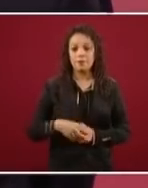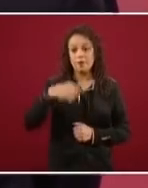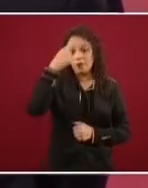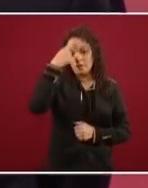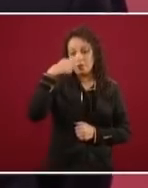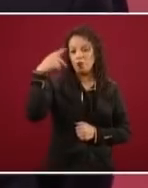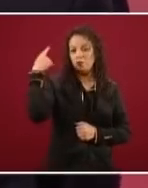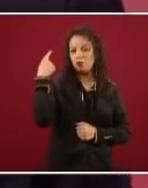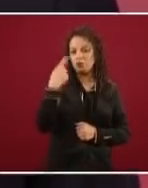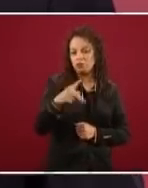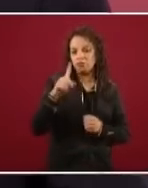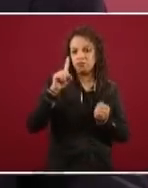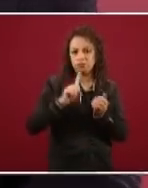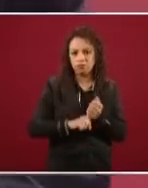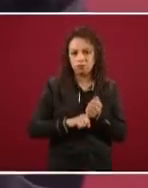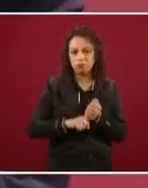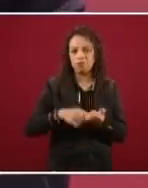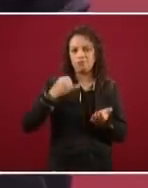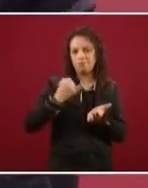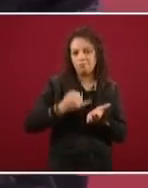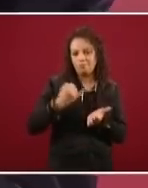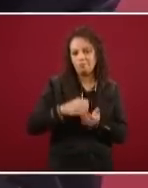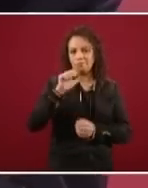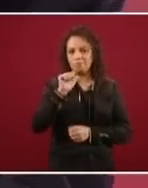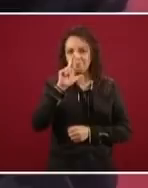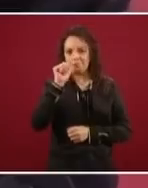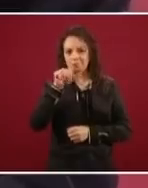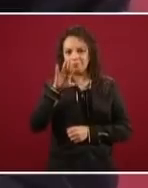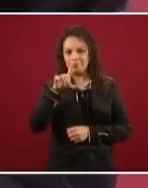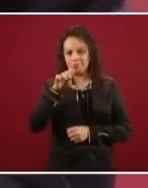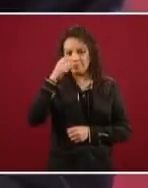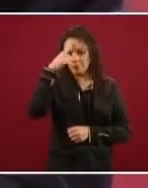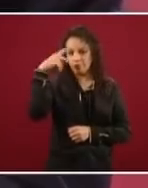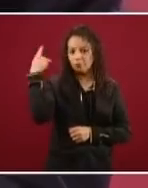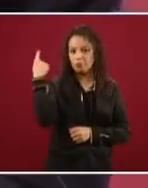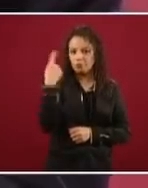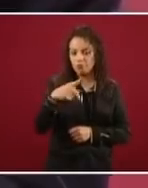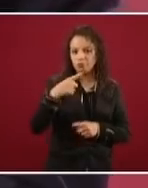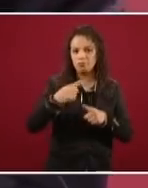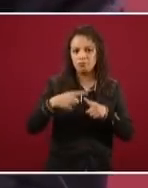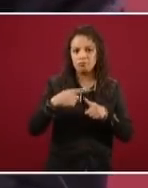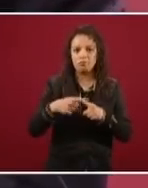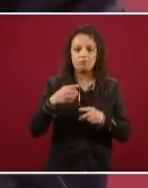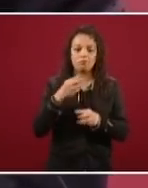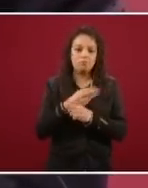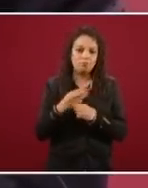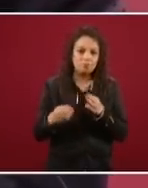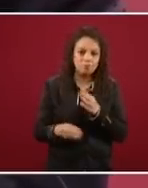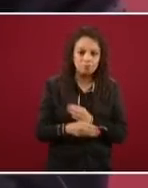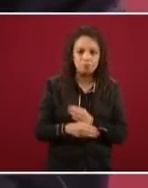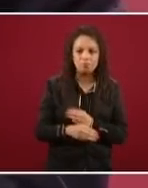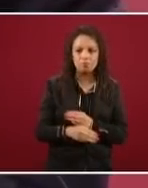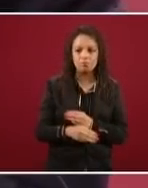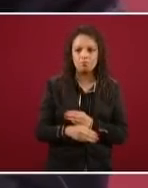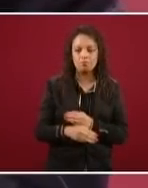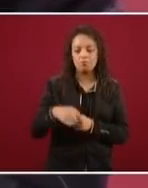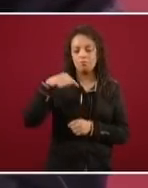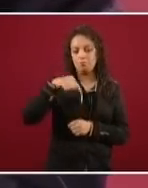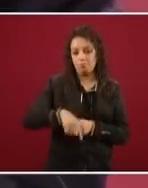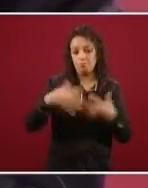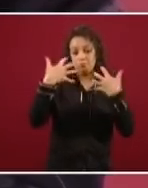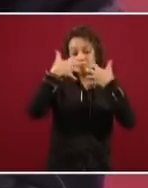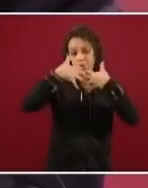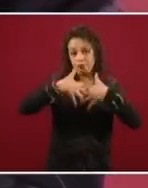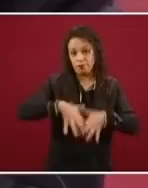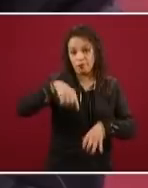a mercancías pero haya trabas a mercancías que se producen en